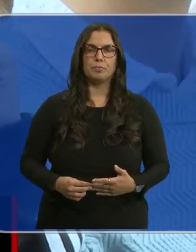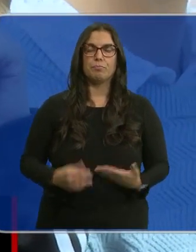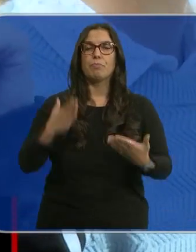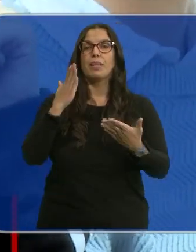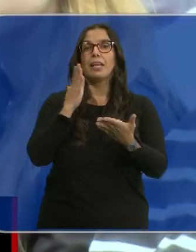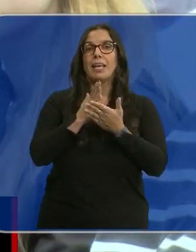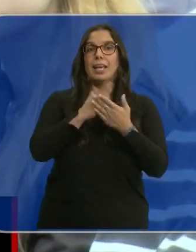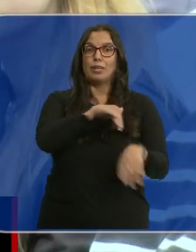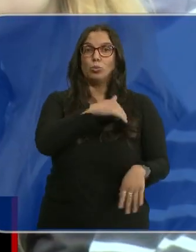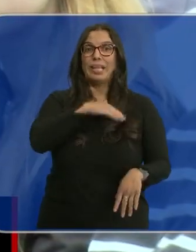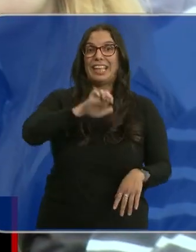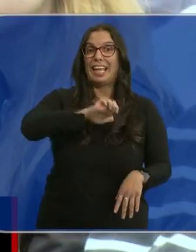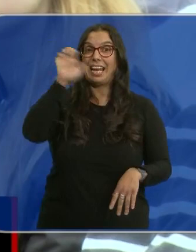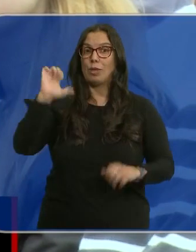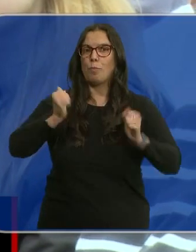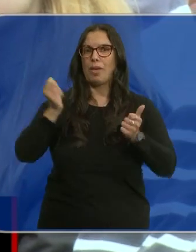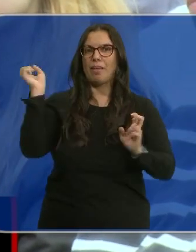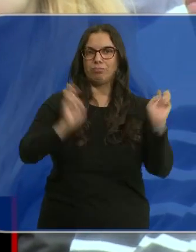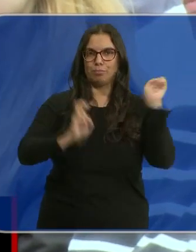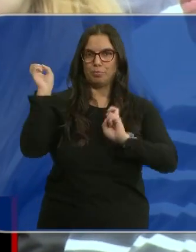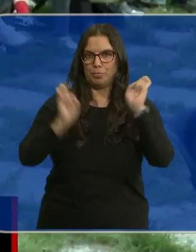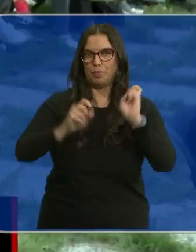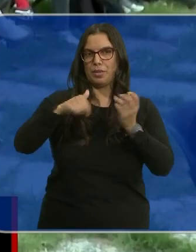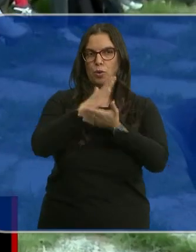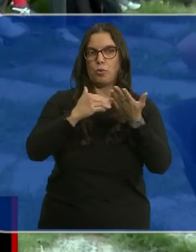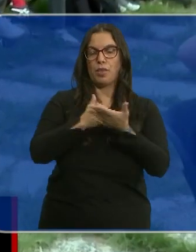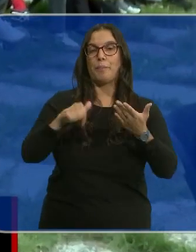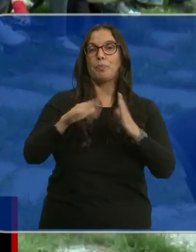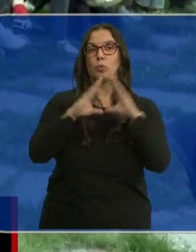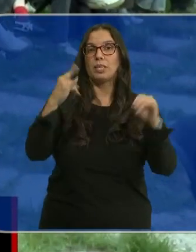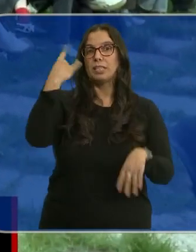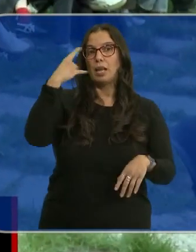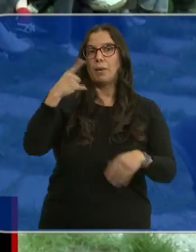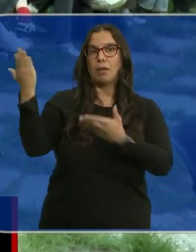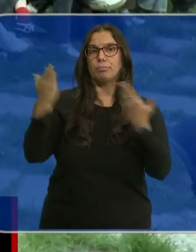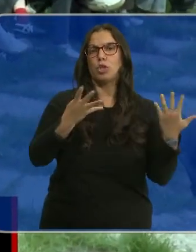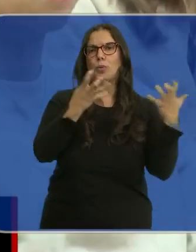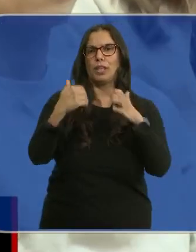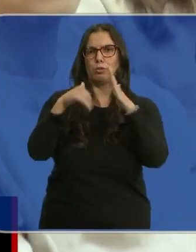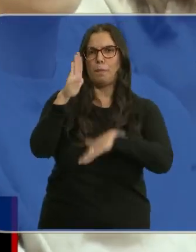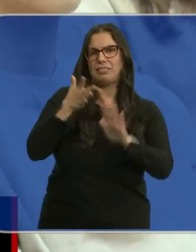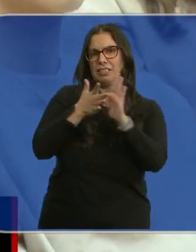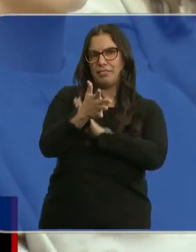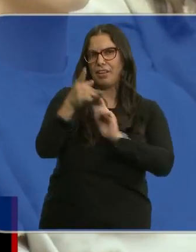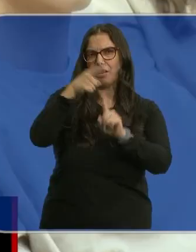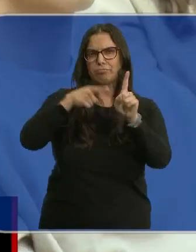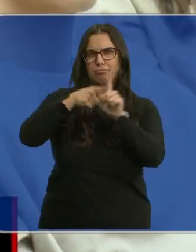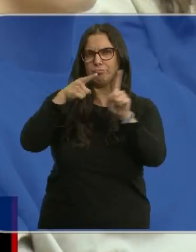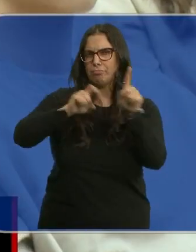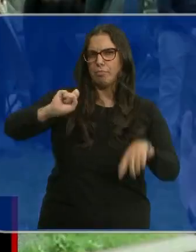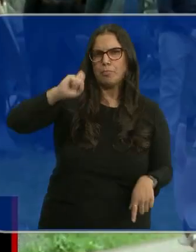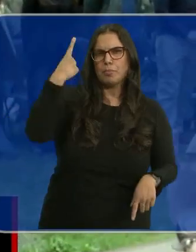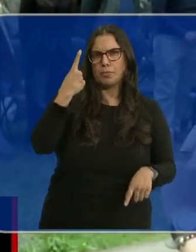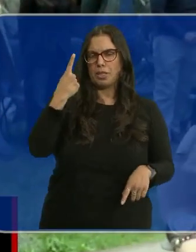Los estudiantes Erasmus empiezan a llegar a nuestra comunidad. La Universidad de Salamanca recibirá a más de 900, convirtiéndose en una de las más